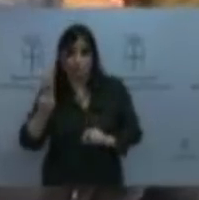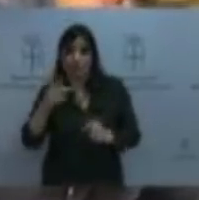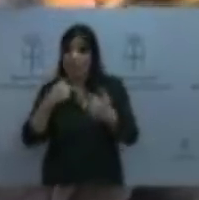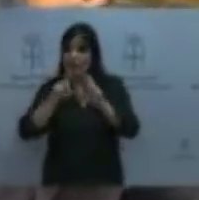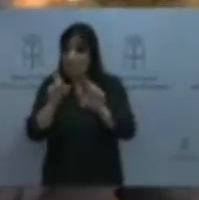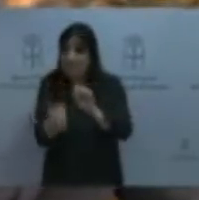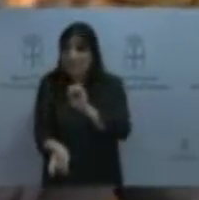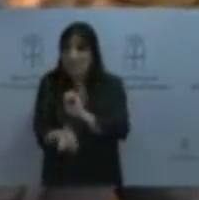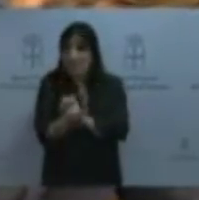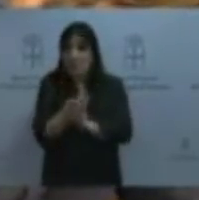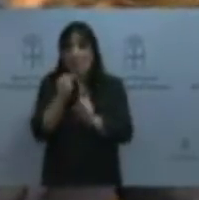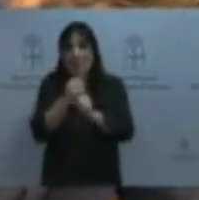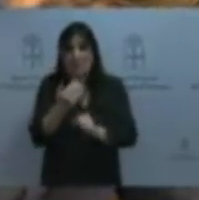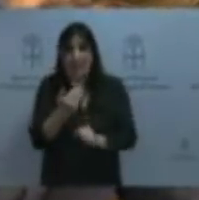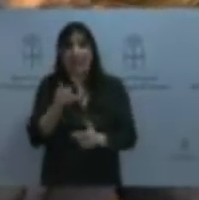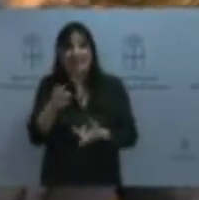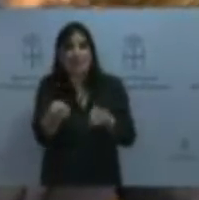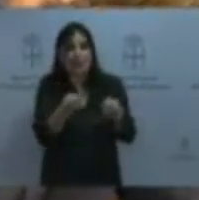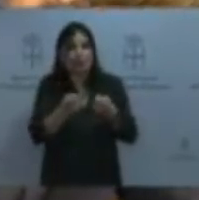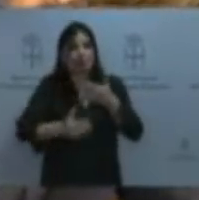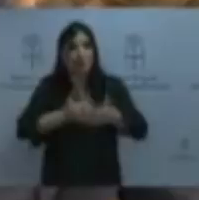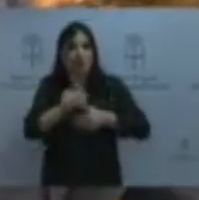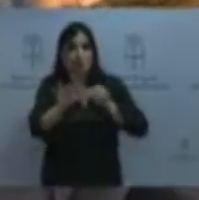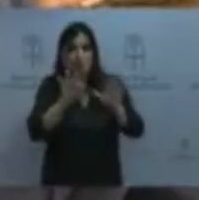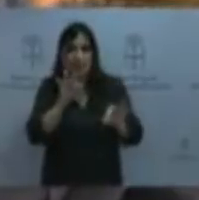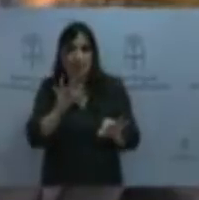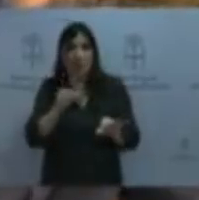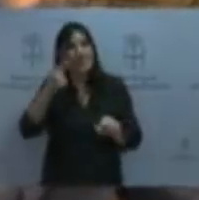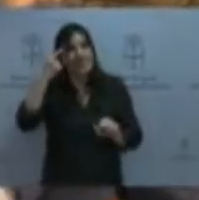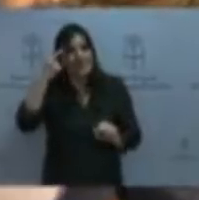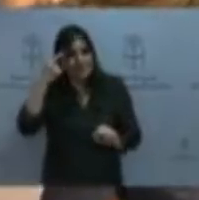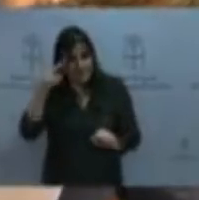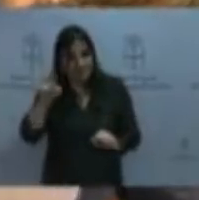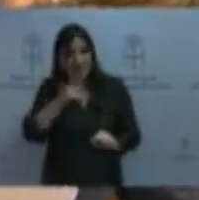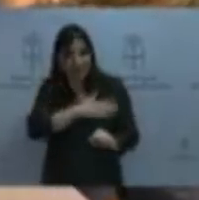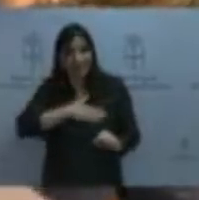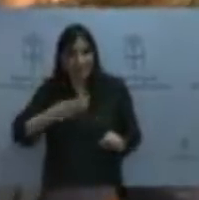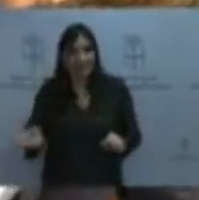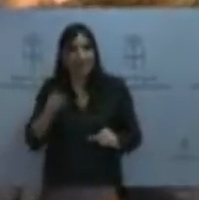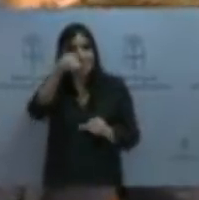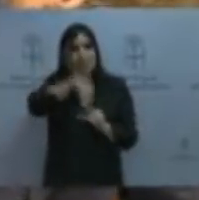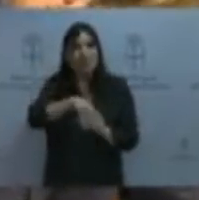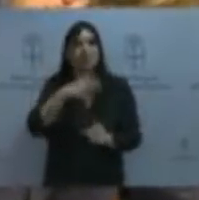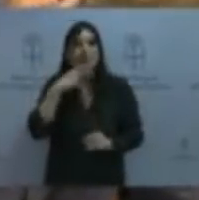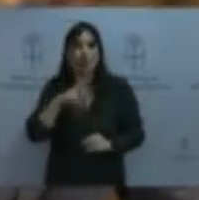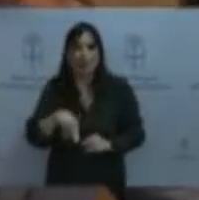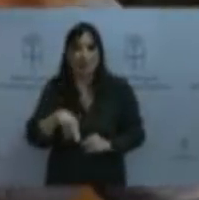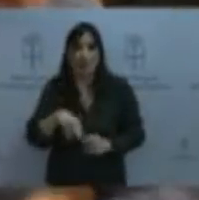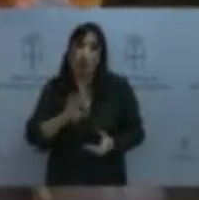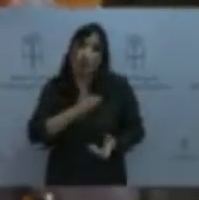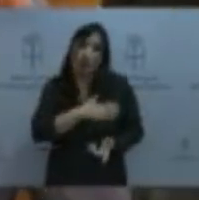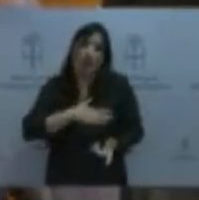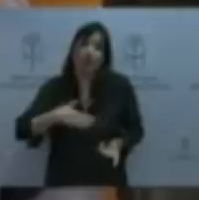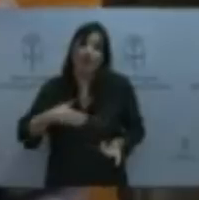ese proceso de selección sabiendo muy bien a quienes querían ofrecer la posibilidad de pasar o a quienes les iban a ofrecer unas condiciones que podían